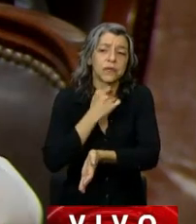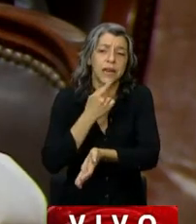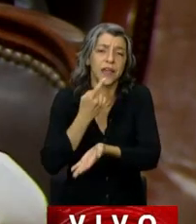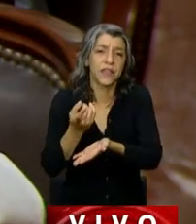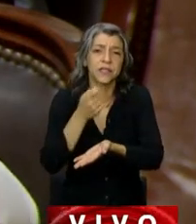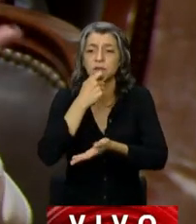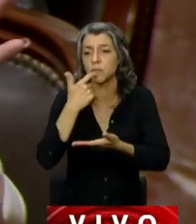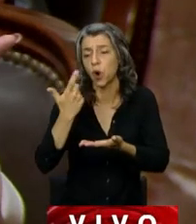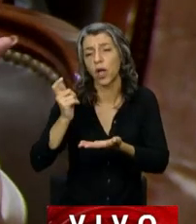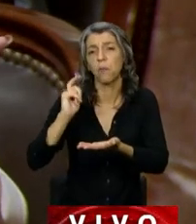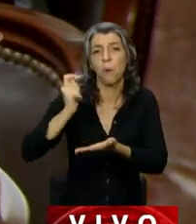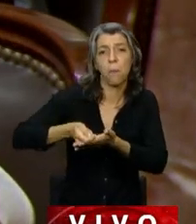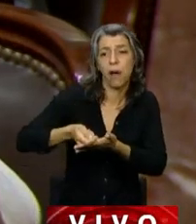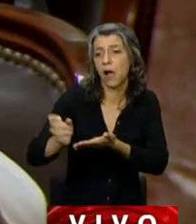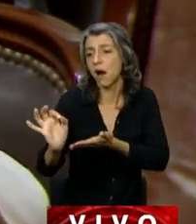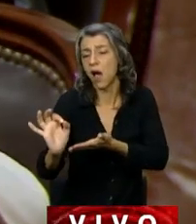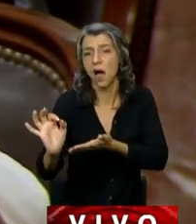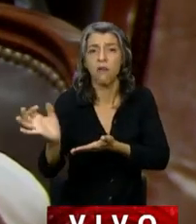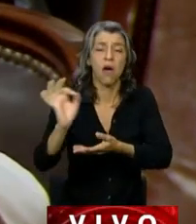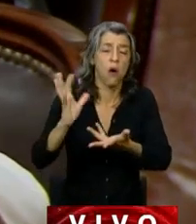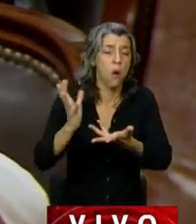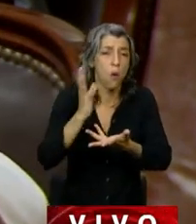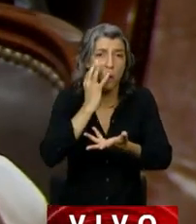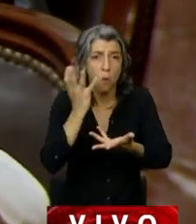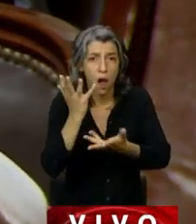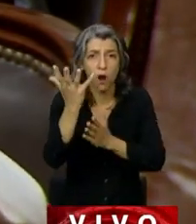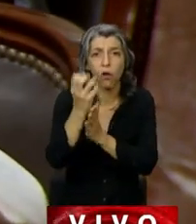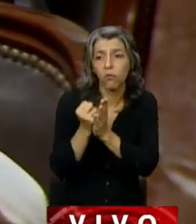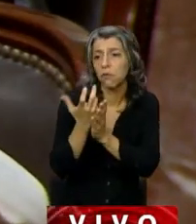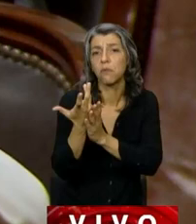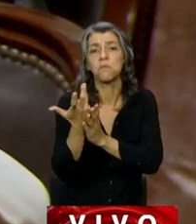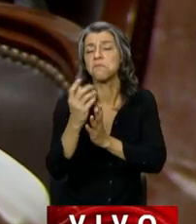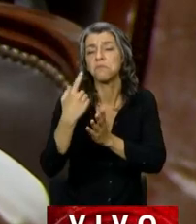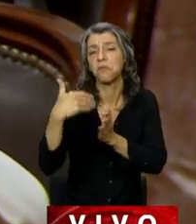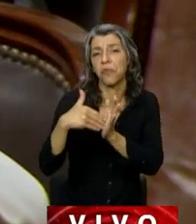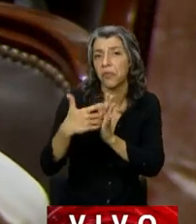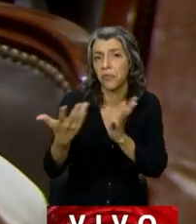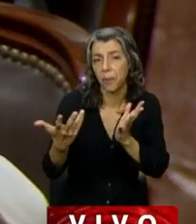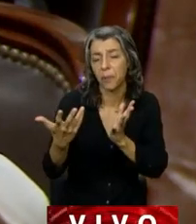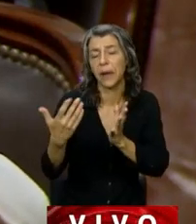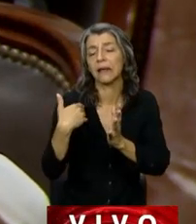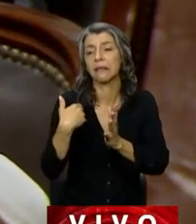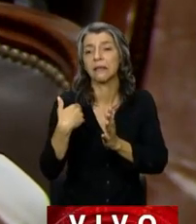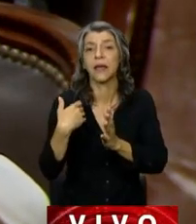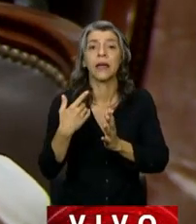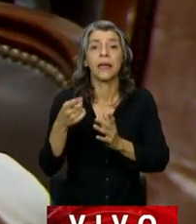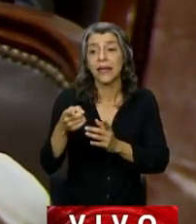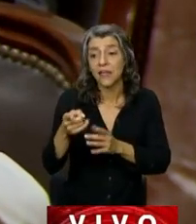que son para unos, pero no para otros. Entonces estamos hablando de